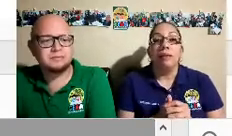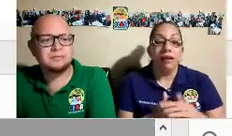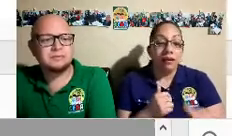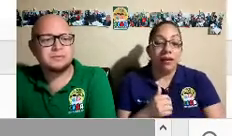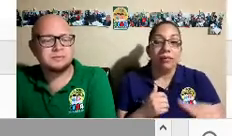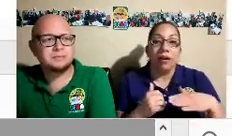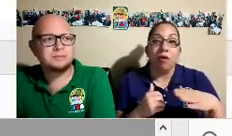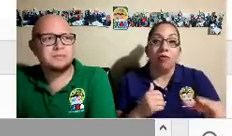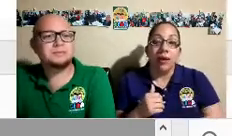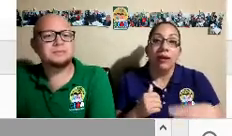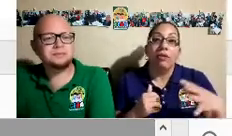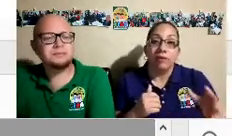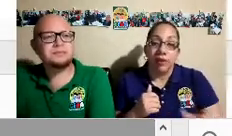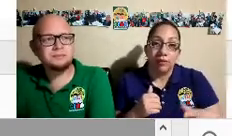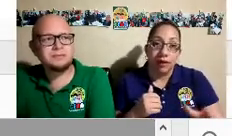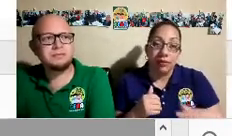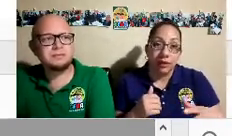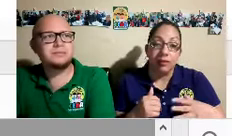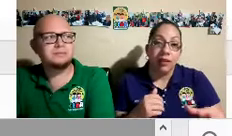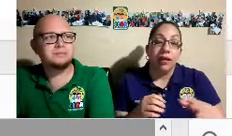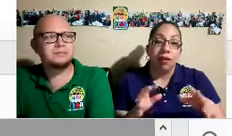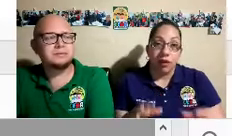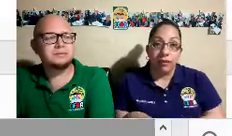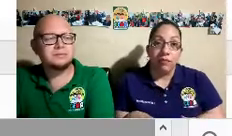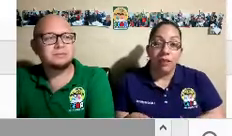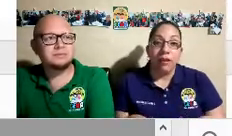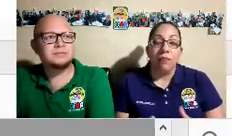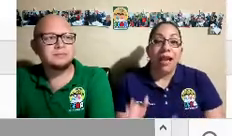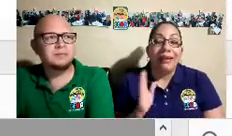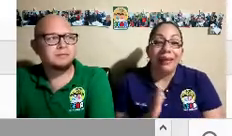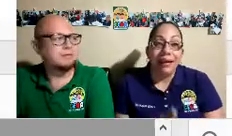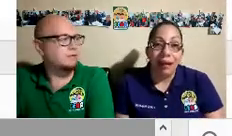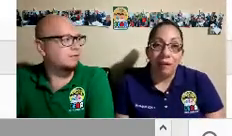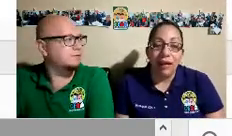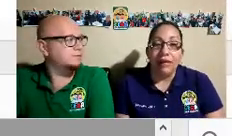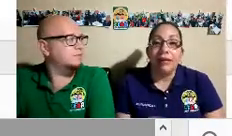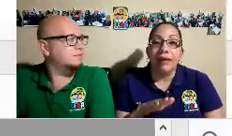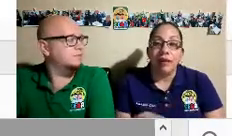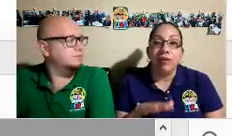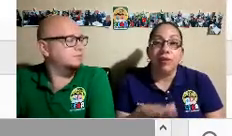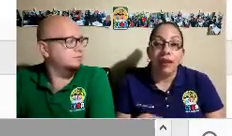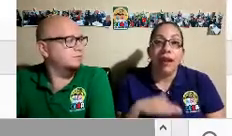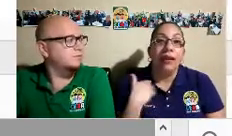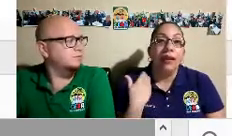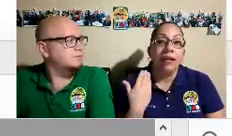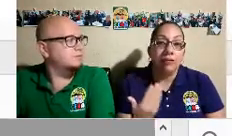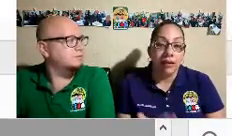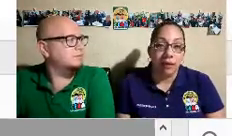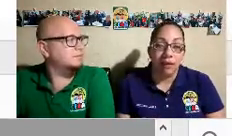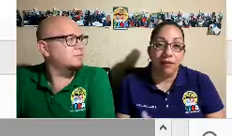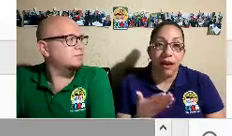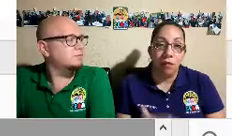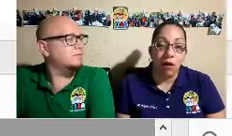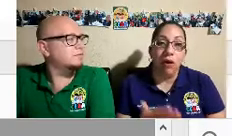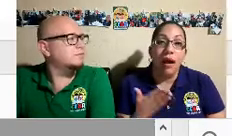y que vayan hasta encontrar las tres tiras correctamente. Aquí la clave es que el niño sea el que